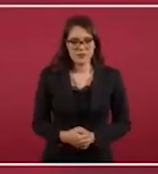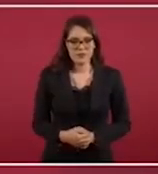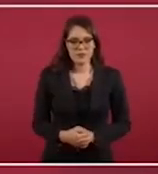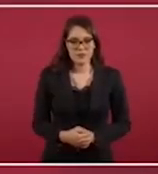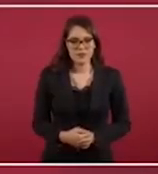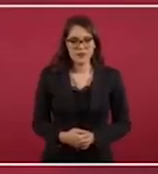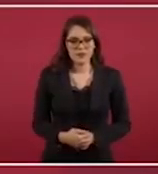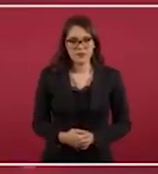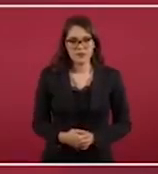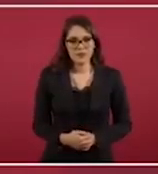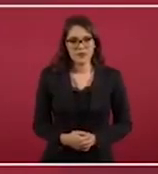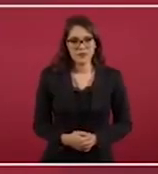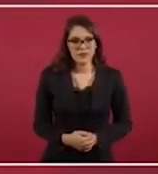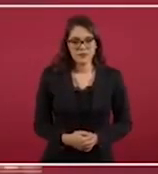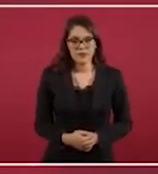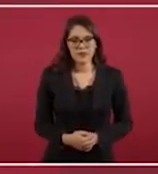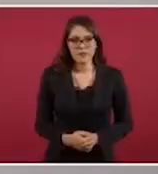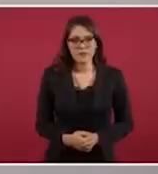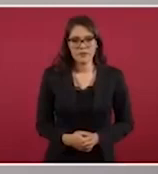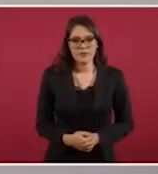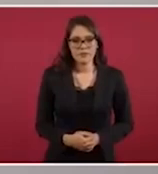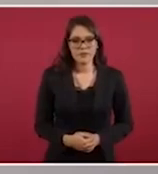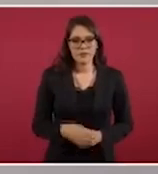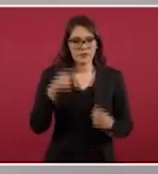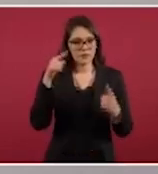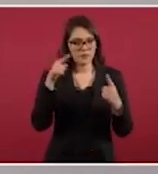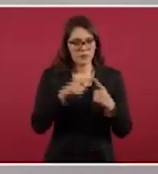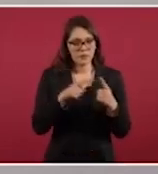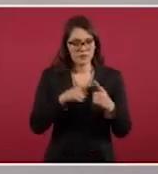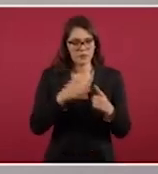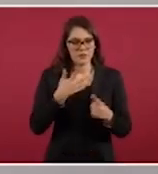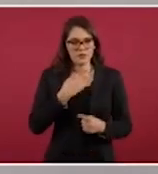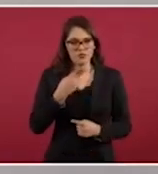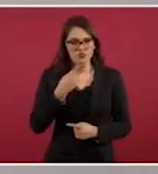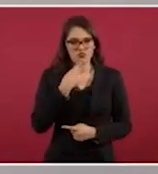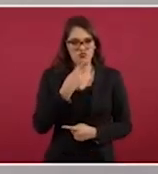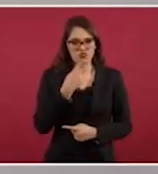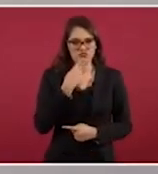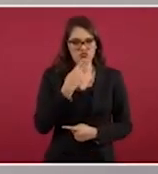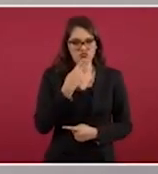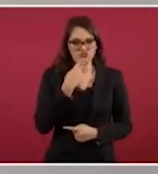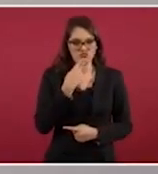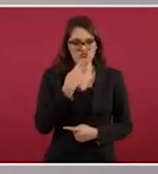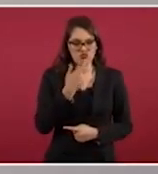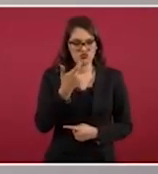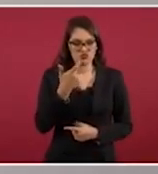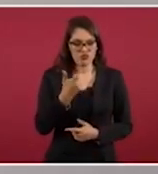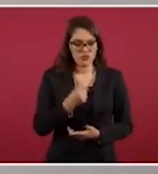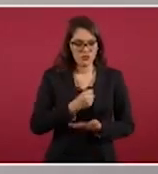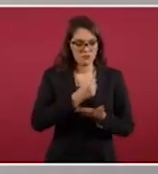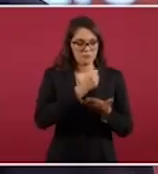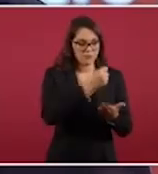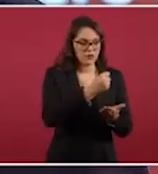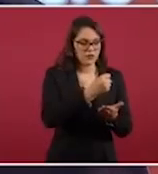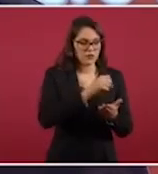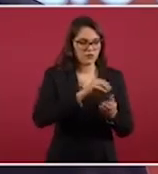que primero va a tener como función la dispersión de los fondos